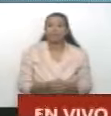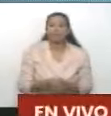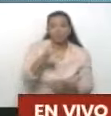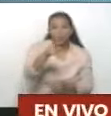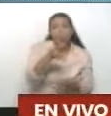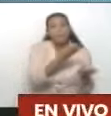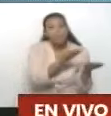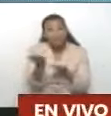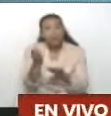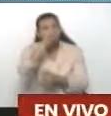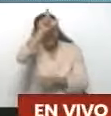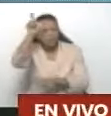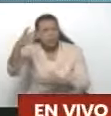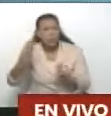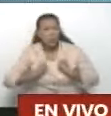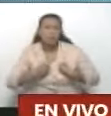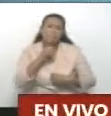invitándolo